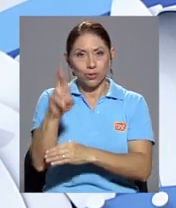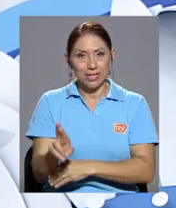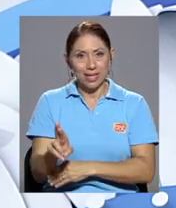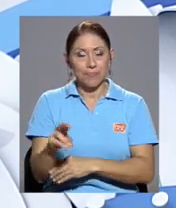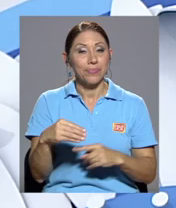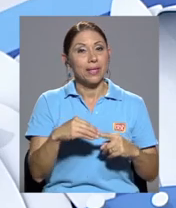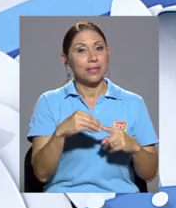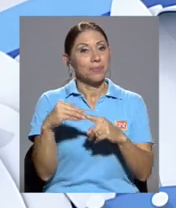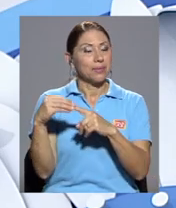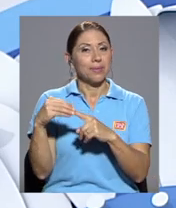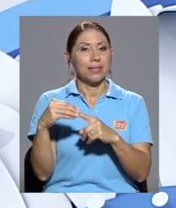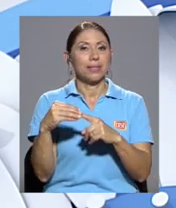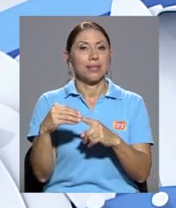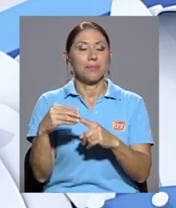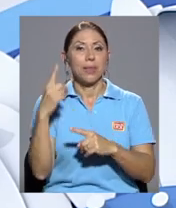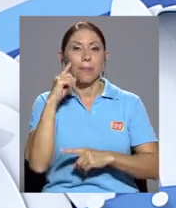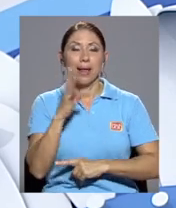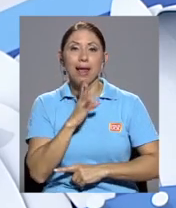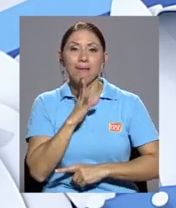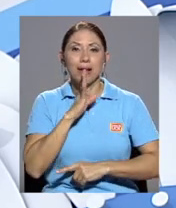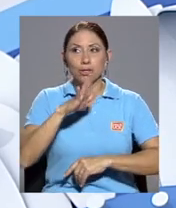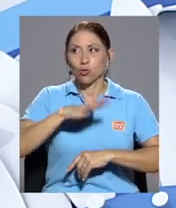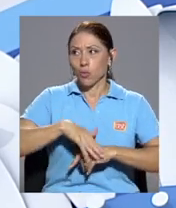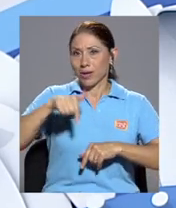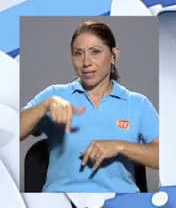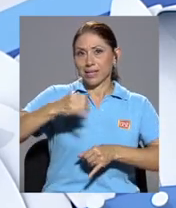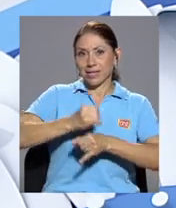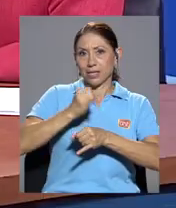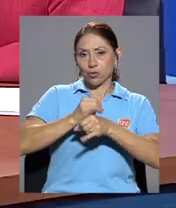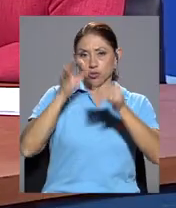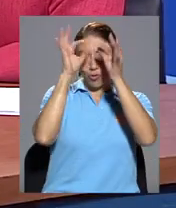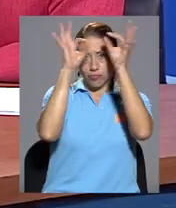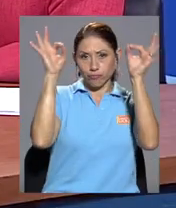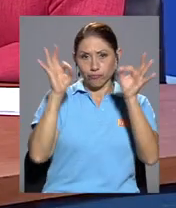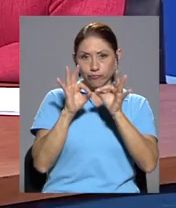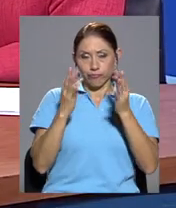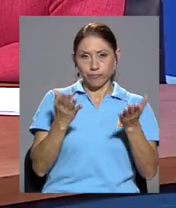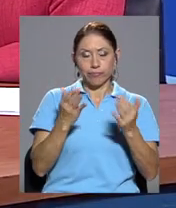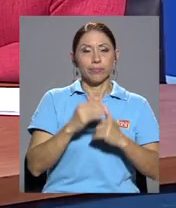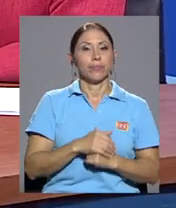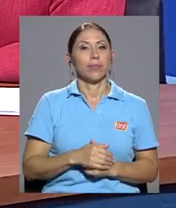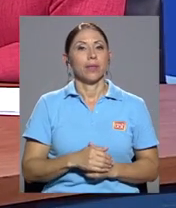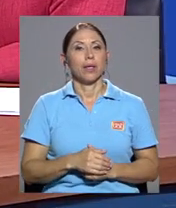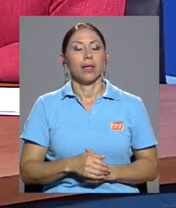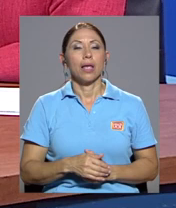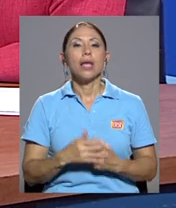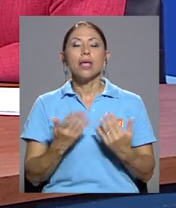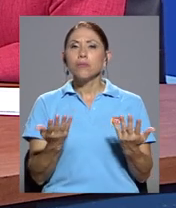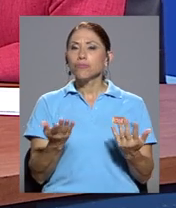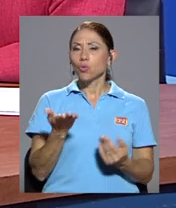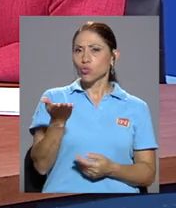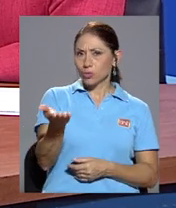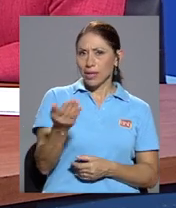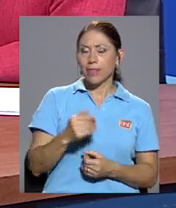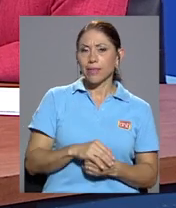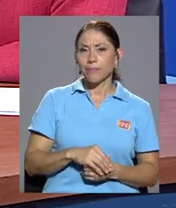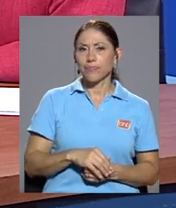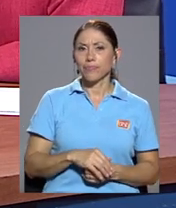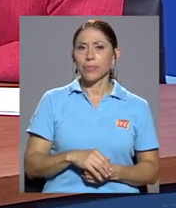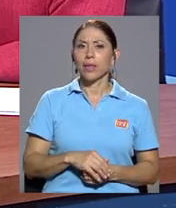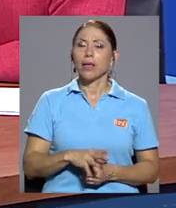todo cuando se trata de hablar de esta benemérita institución y precisamente de don gustavo usted